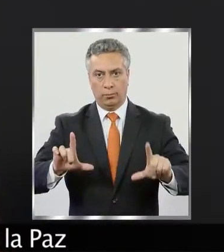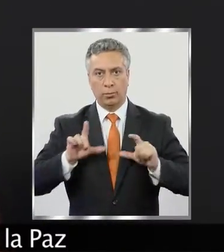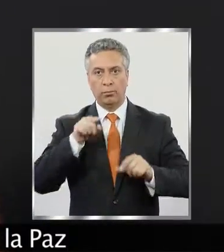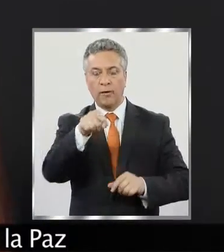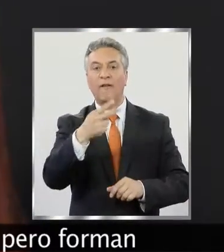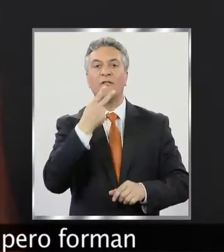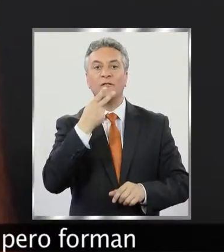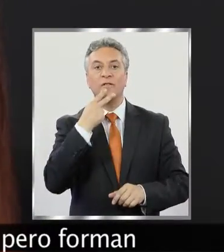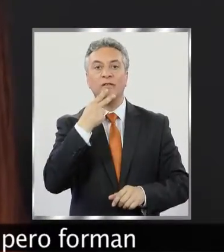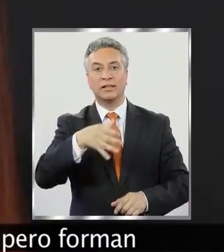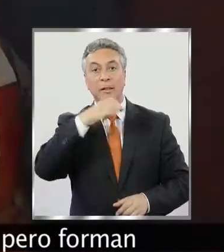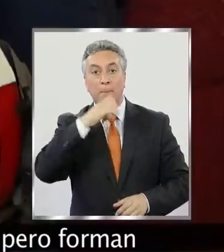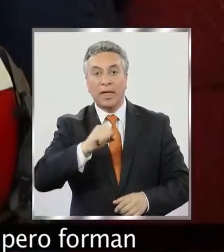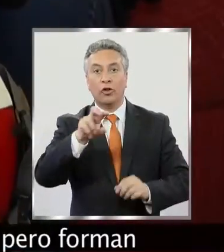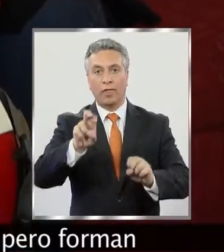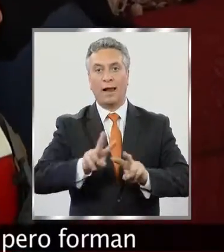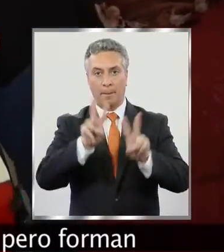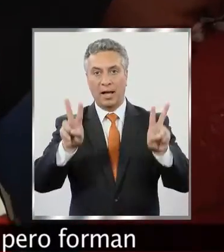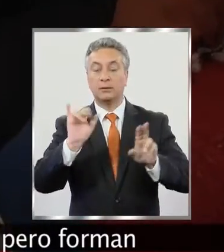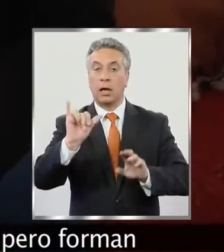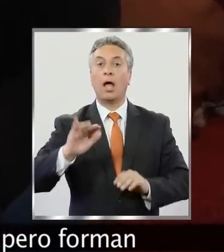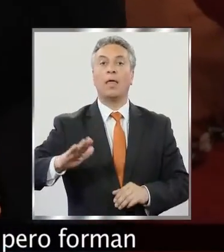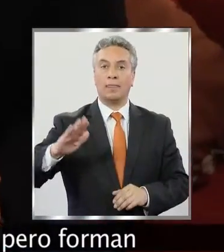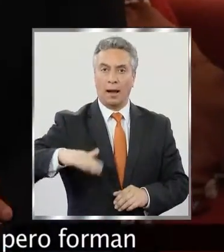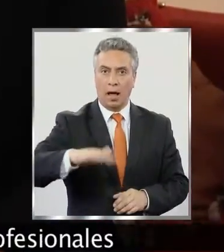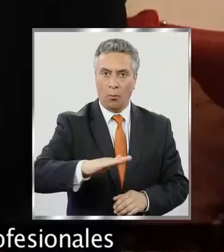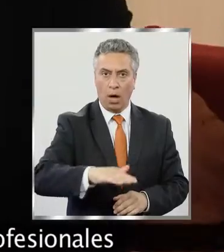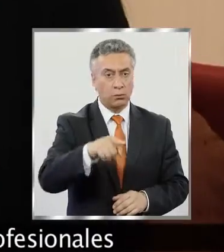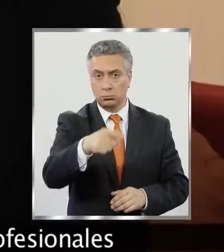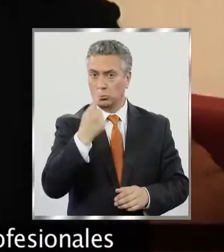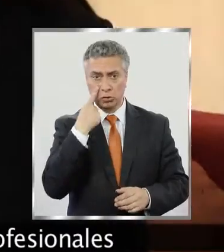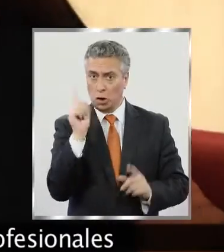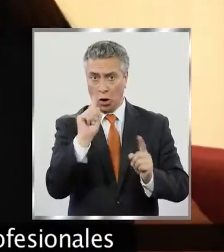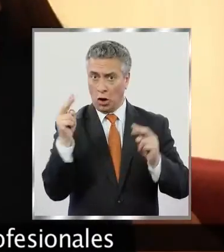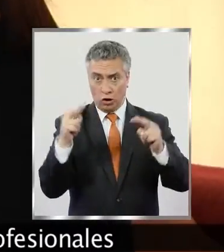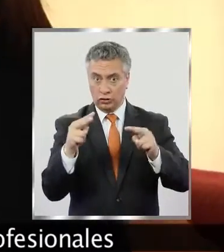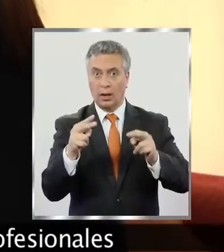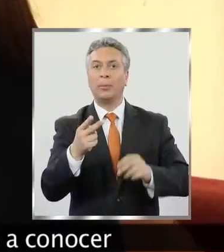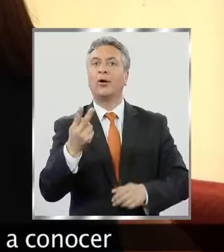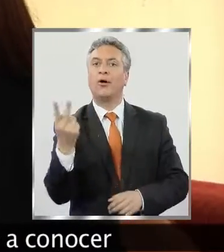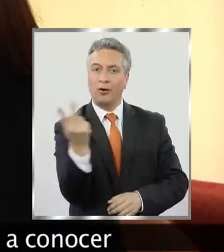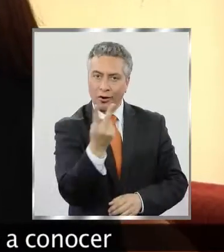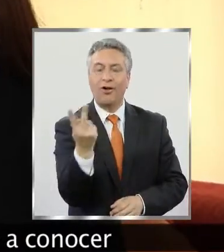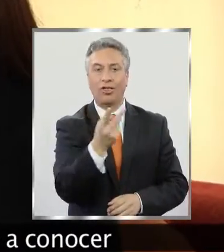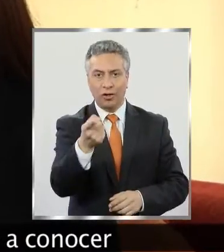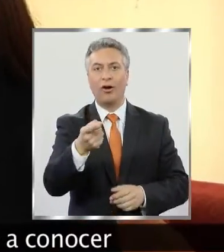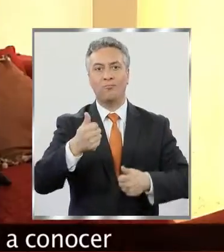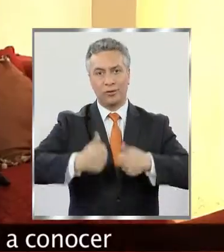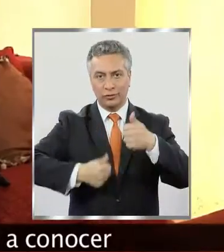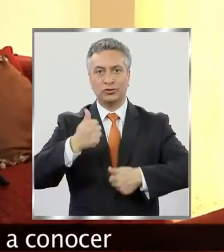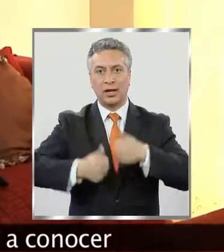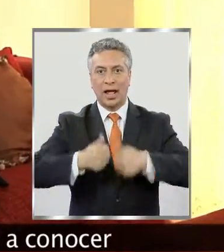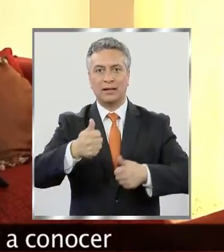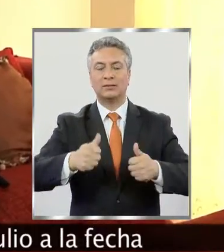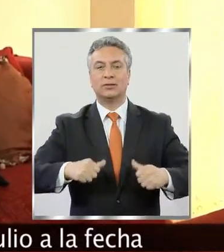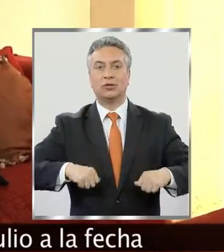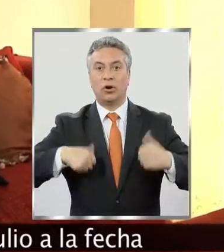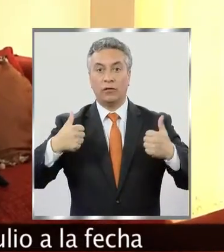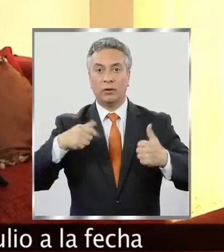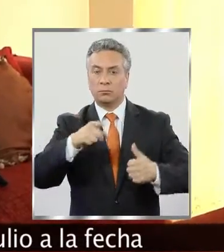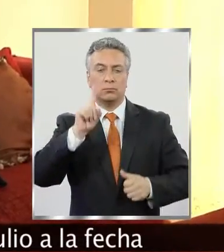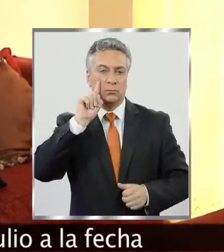San Pedro de la Paz y Talcahuano. No se conocen, pero forman parte de la gran cifra de profesionales jóvenes sin trabajo que dio a